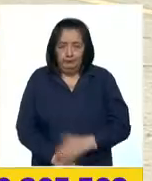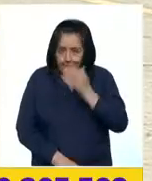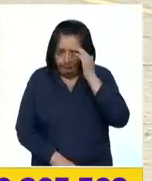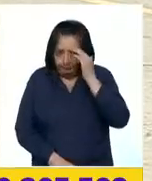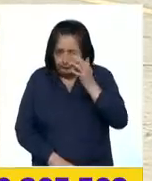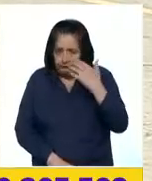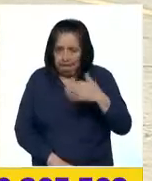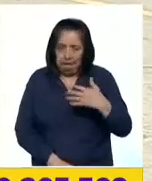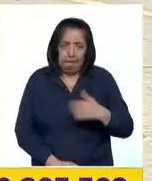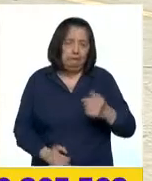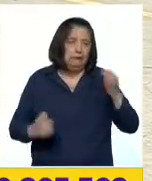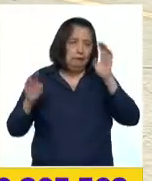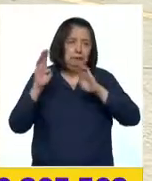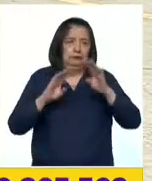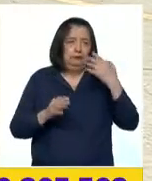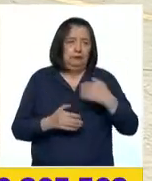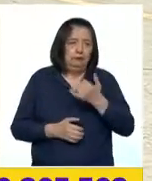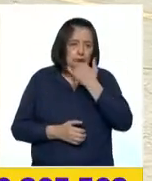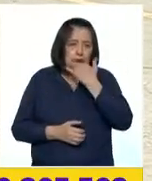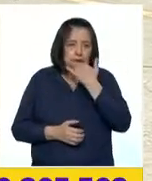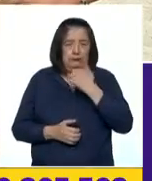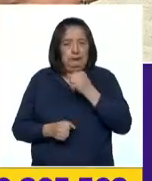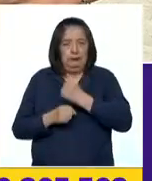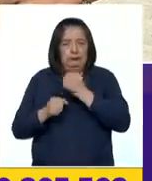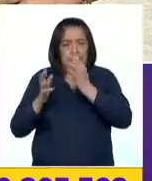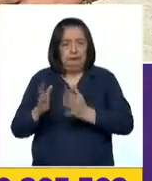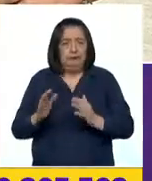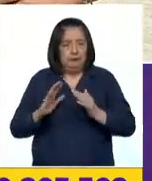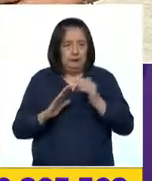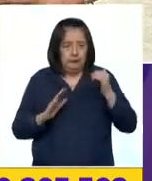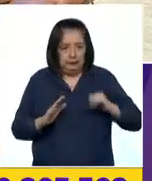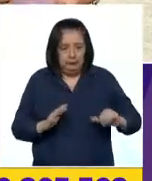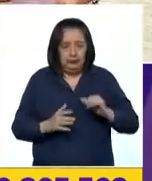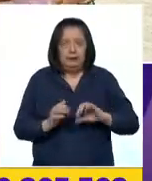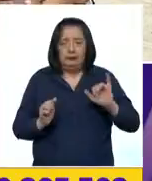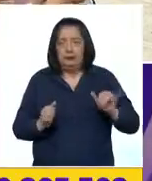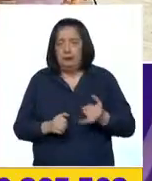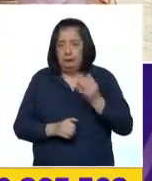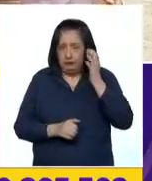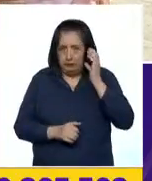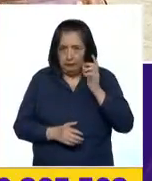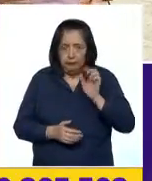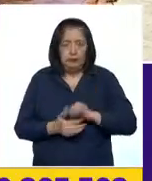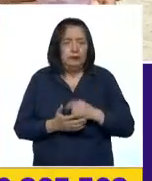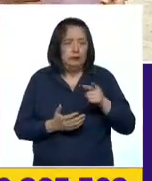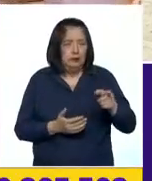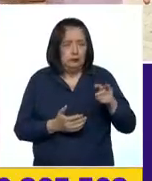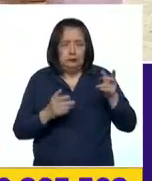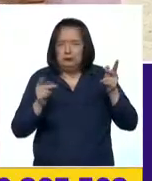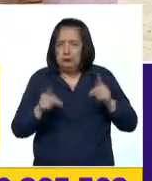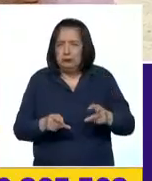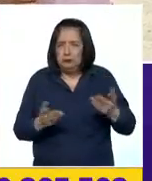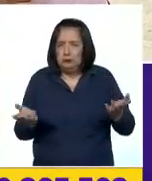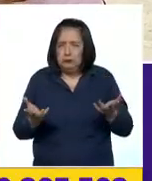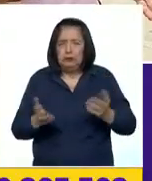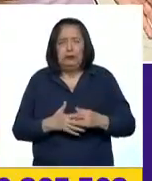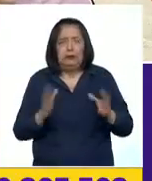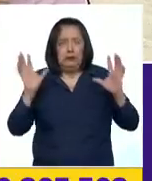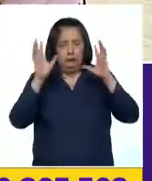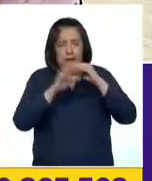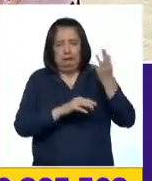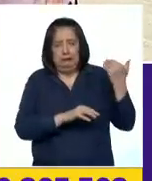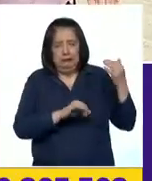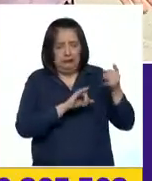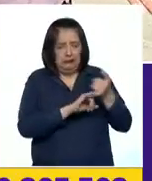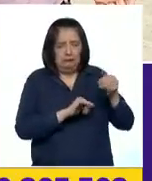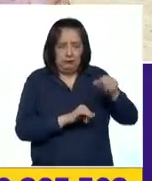Lorena, muy preocupados por la situación de este trabajador de la Municipalidad de San Juan de Miraflores. Estos hechos ocurrieron durante la noche del